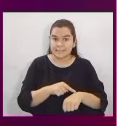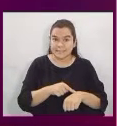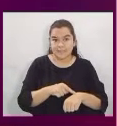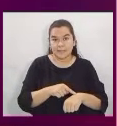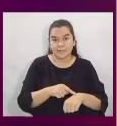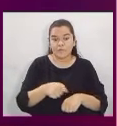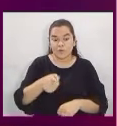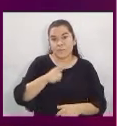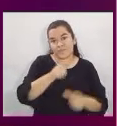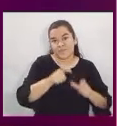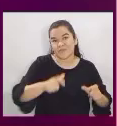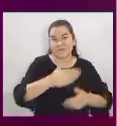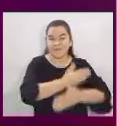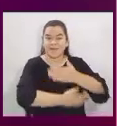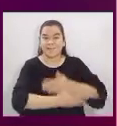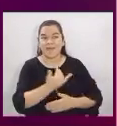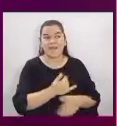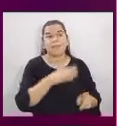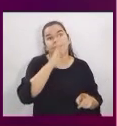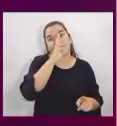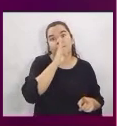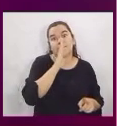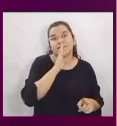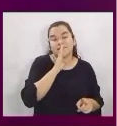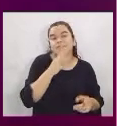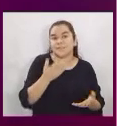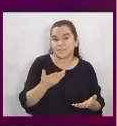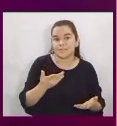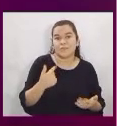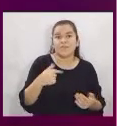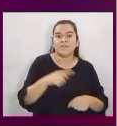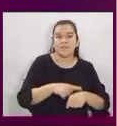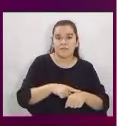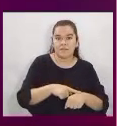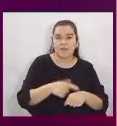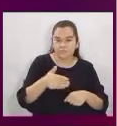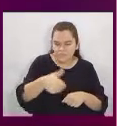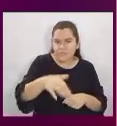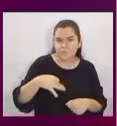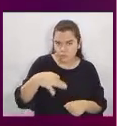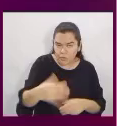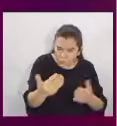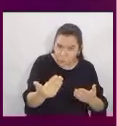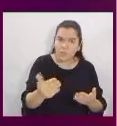tiempos que requieren de la paciencia del paciente, ¿no? Pero bueno, decía que